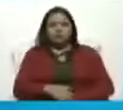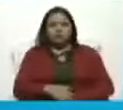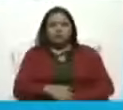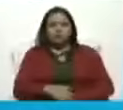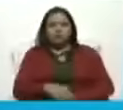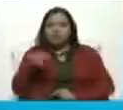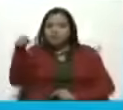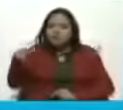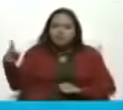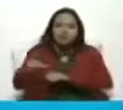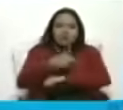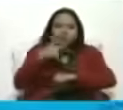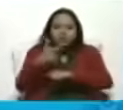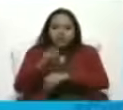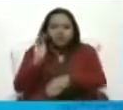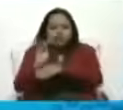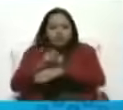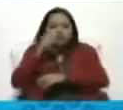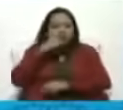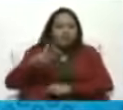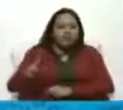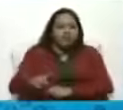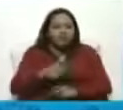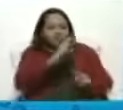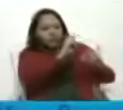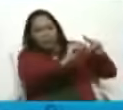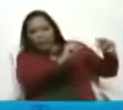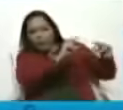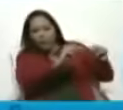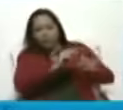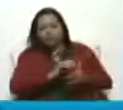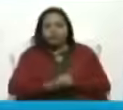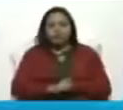¿Ese gobernador protege al pueblo?